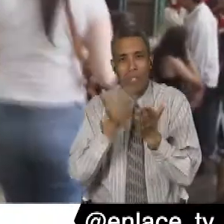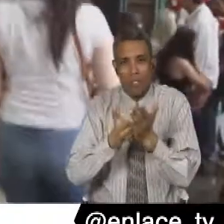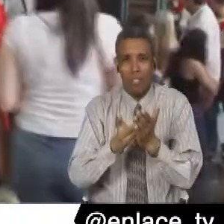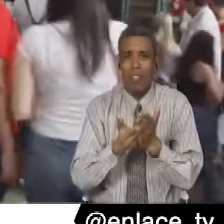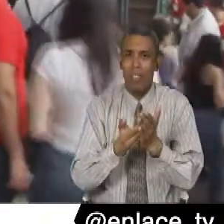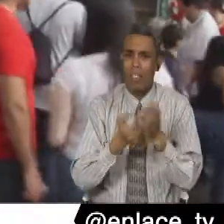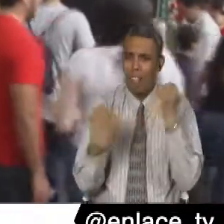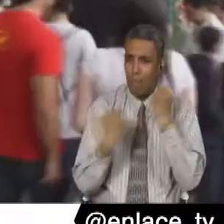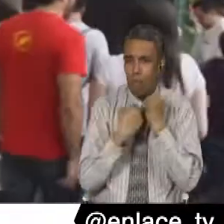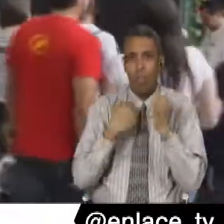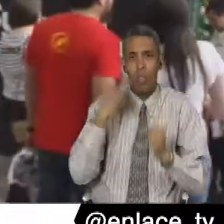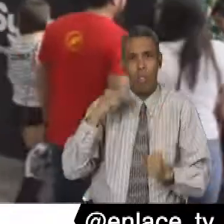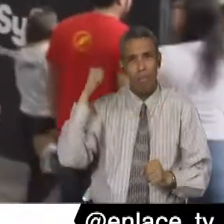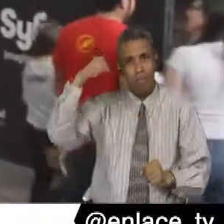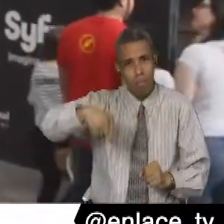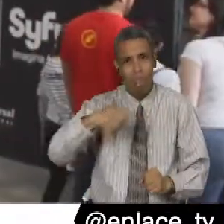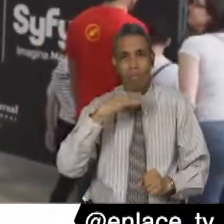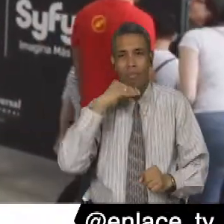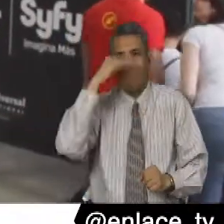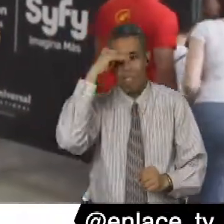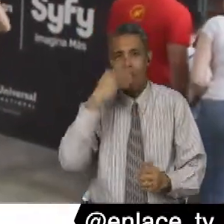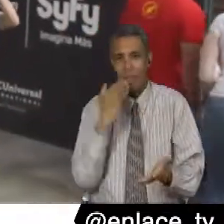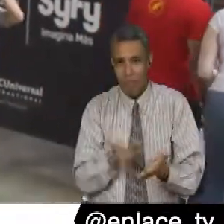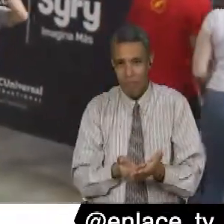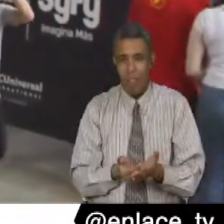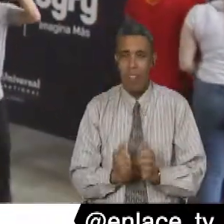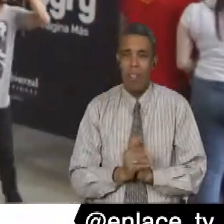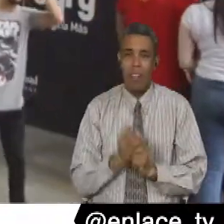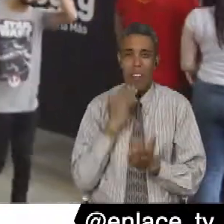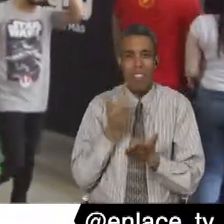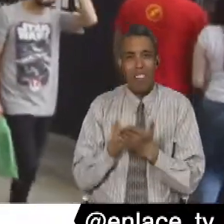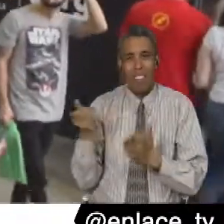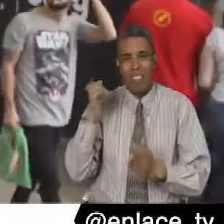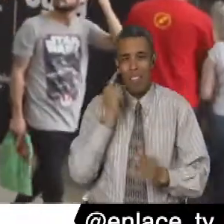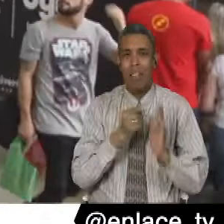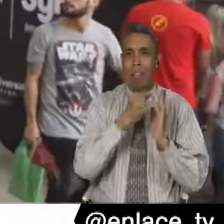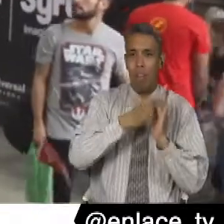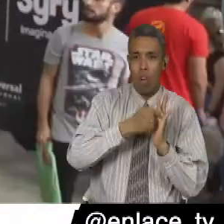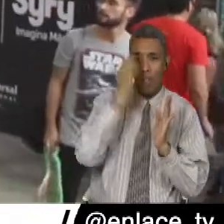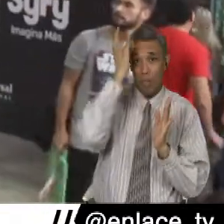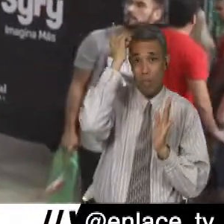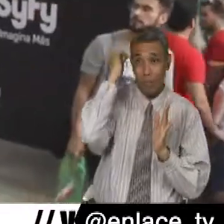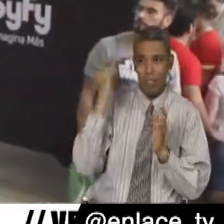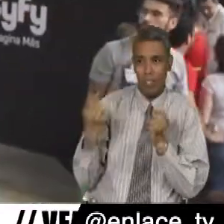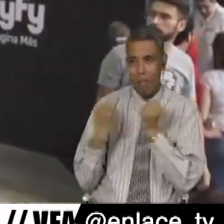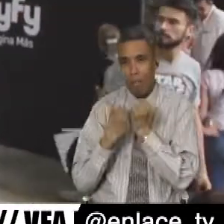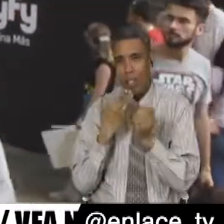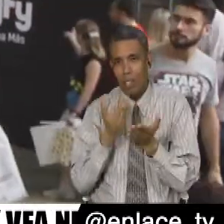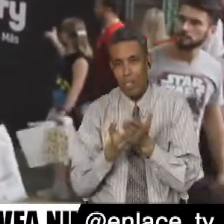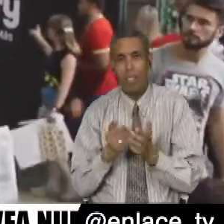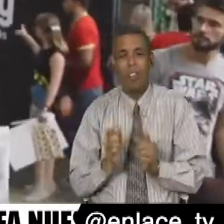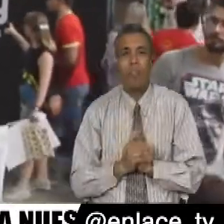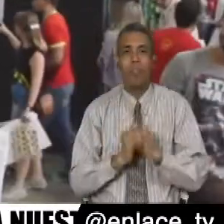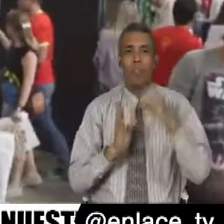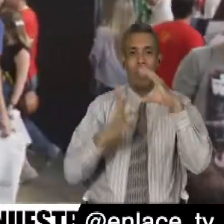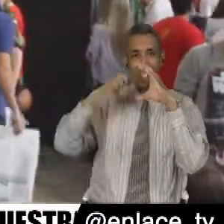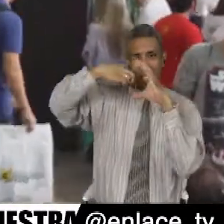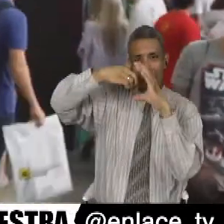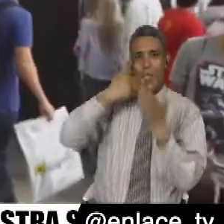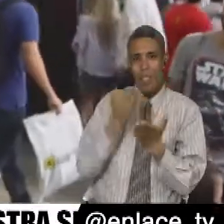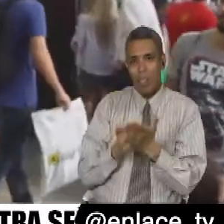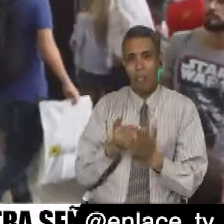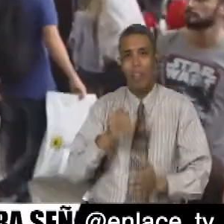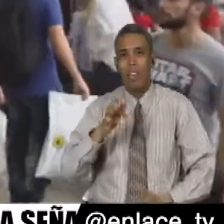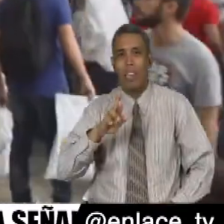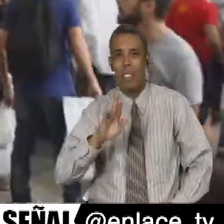lleguemos hasta barrancabermeja a sus hogares un agradecimiento especial a la gestora social de nuestro municipio al centro popular comercial tpc a training